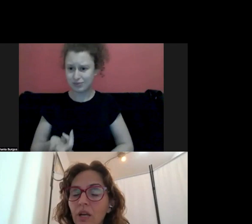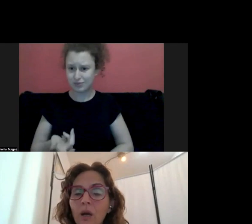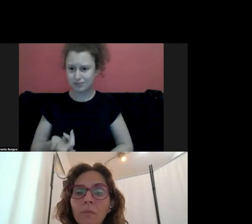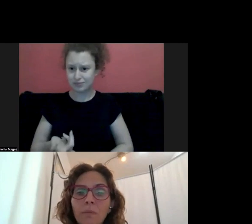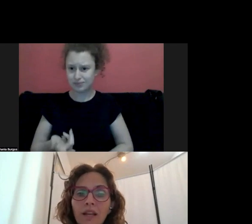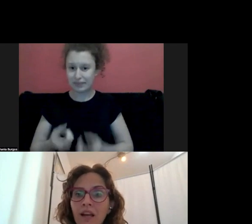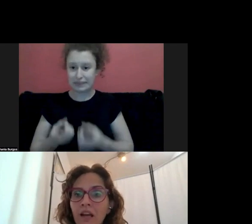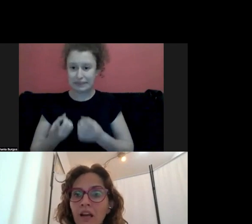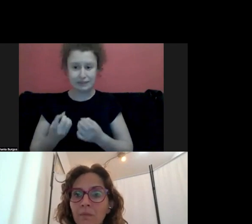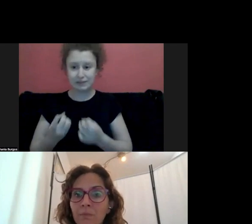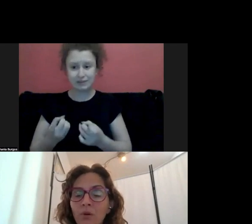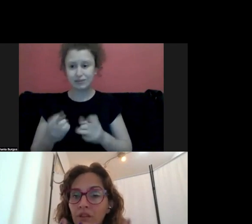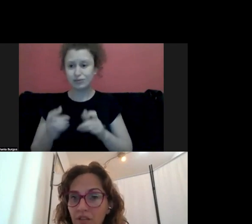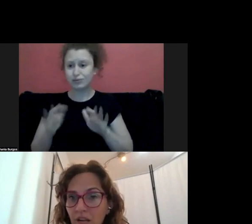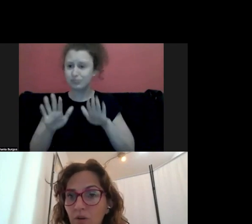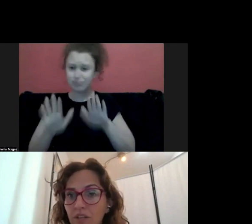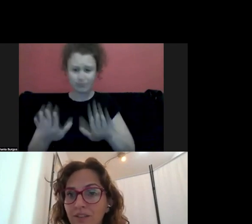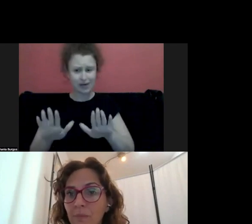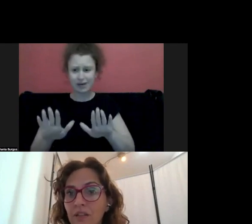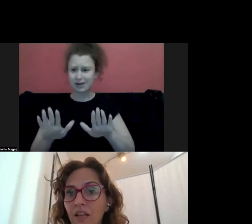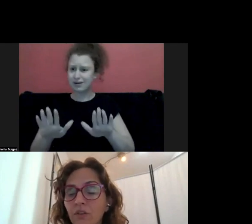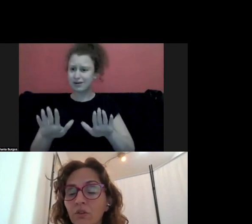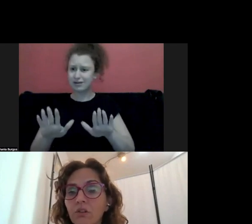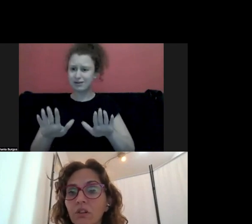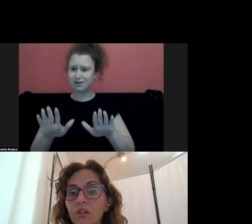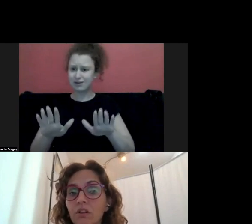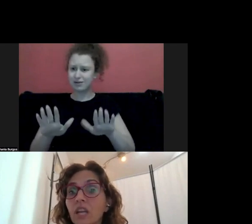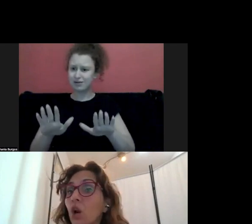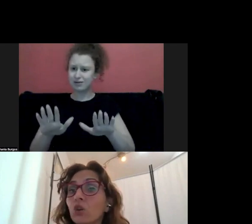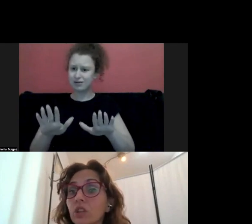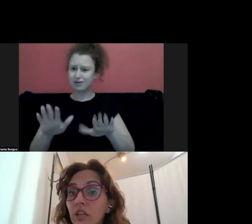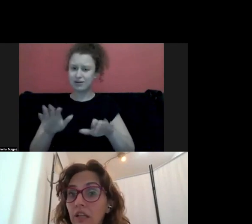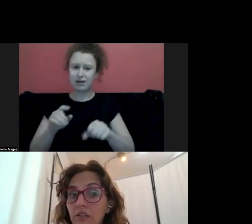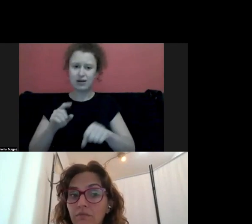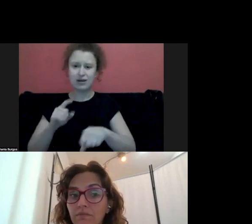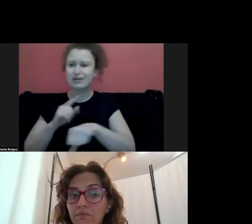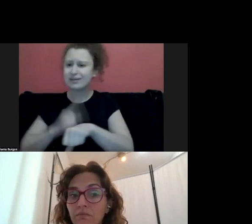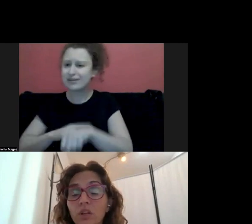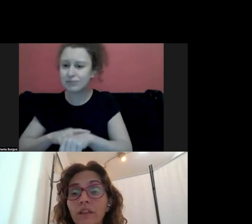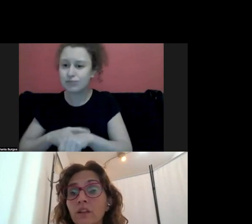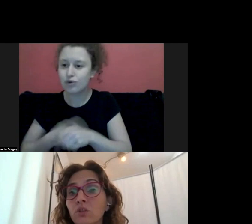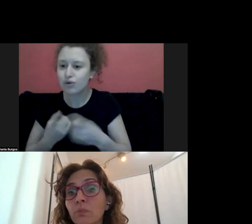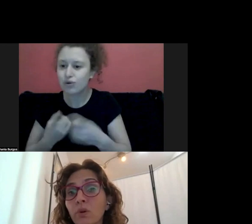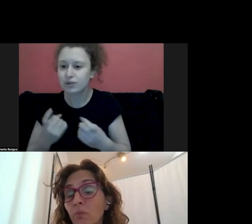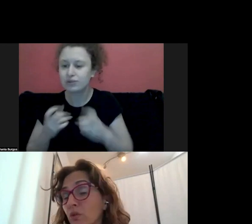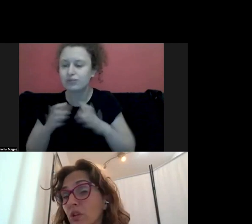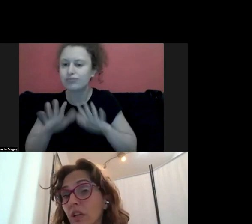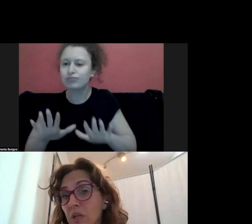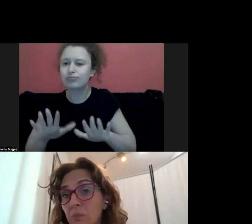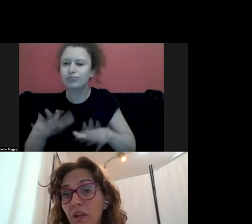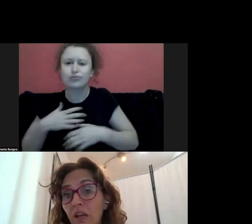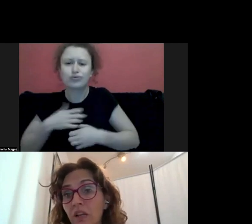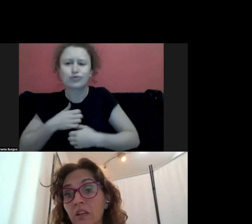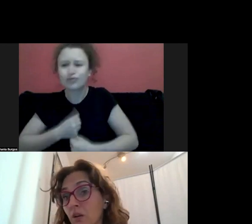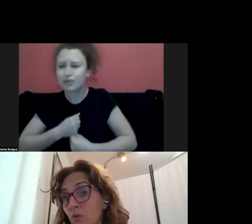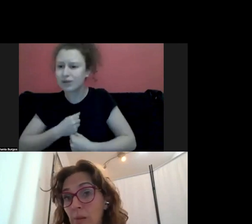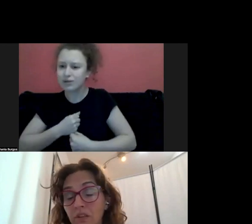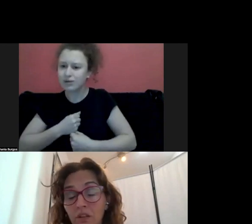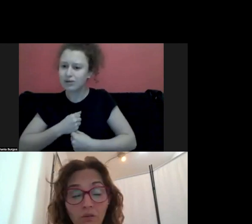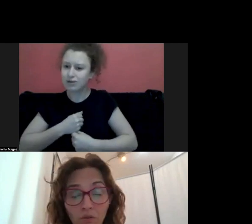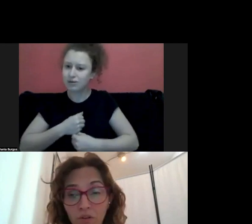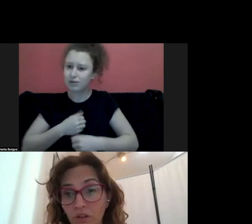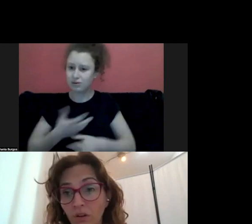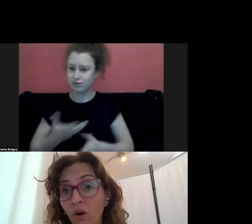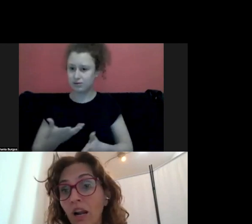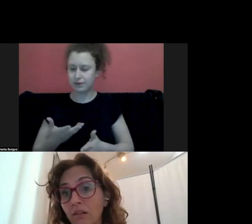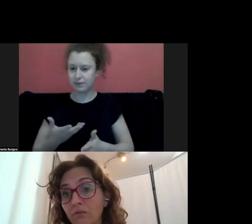situación, para procesar lo que te está pasando, y no lo tienes. Porque de hecho, por lo menos aquí en España, y seguramente